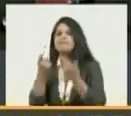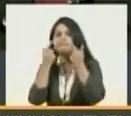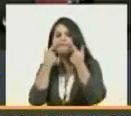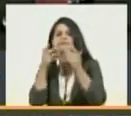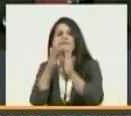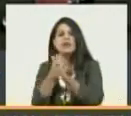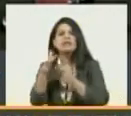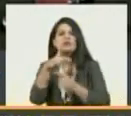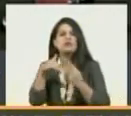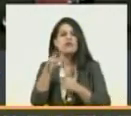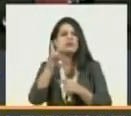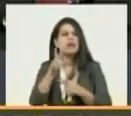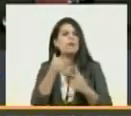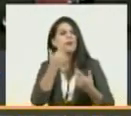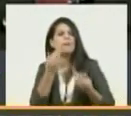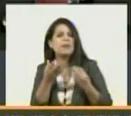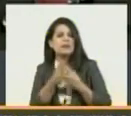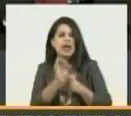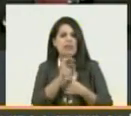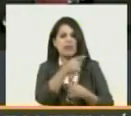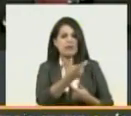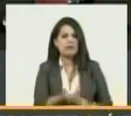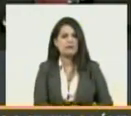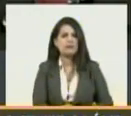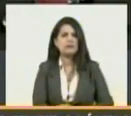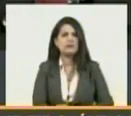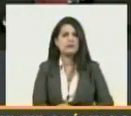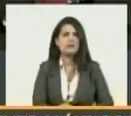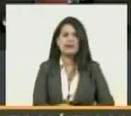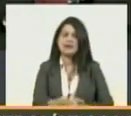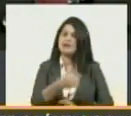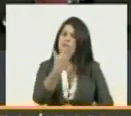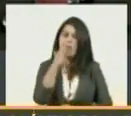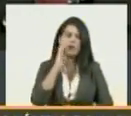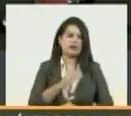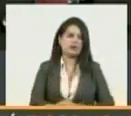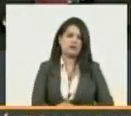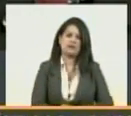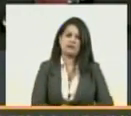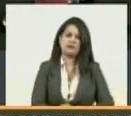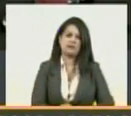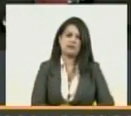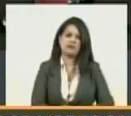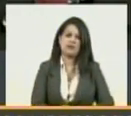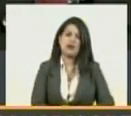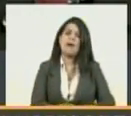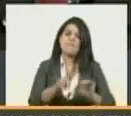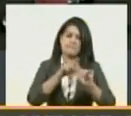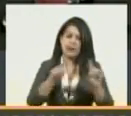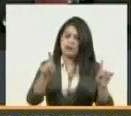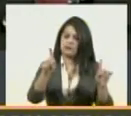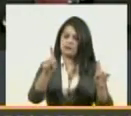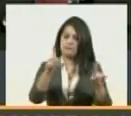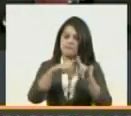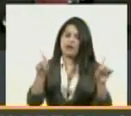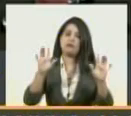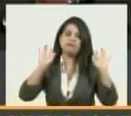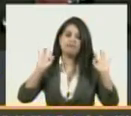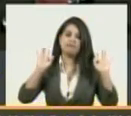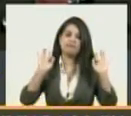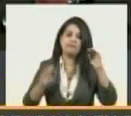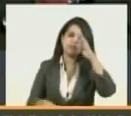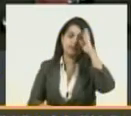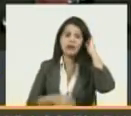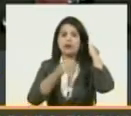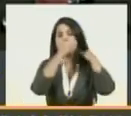el índice de desarrollo humano. Mucha hipocresía. Pero sin embargo, a pesar de ello,